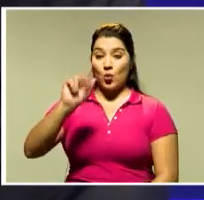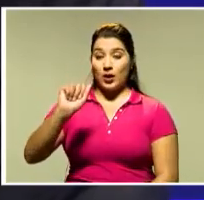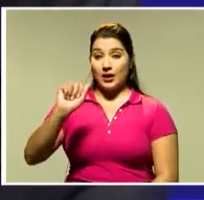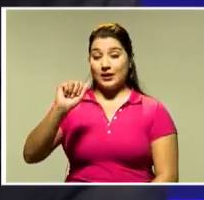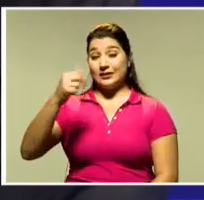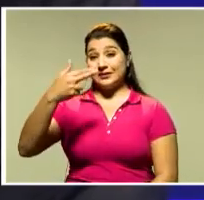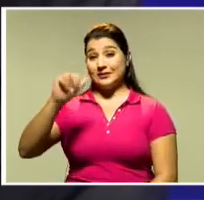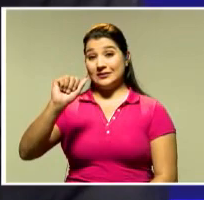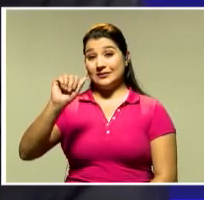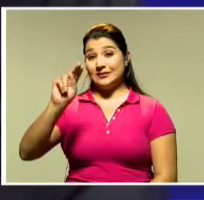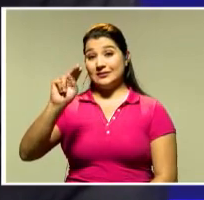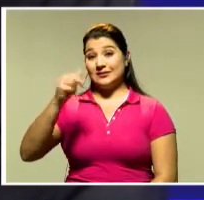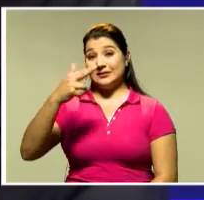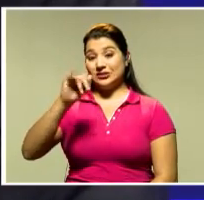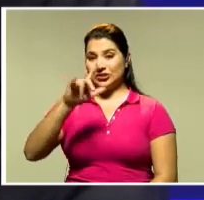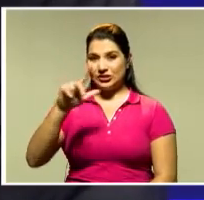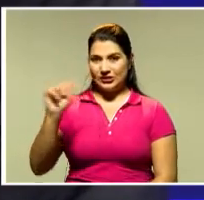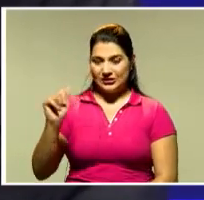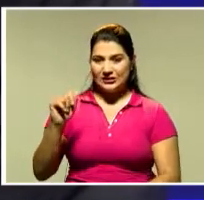del...